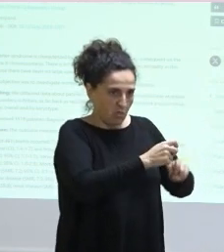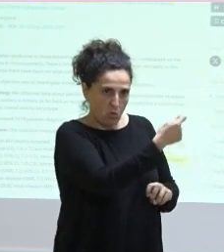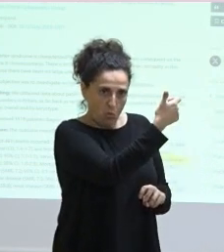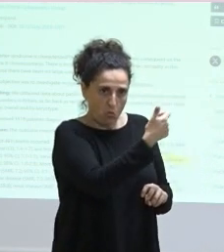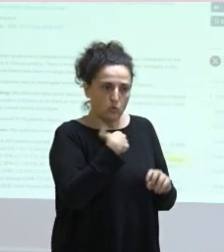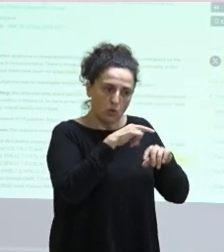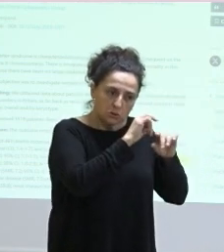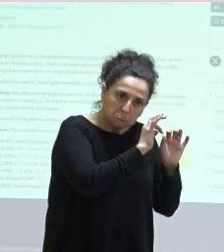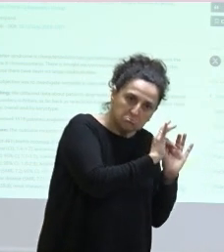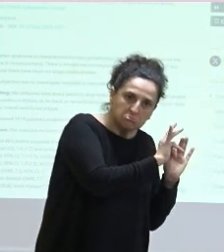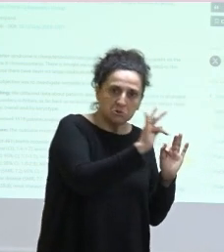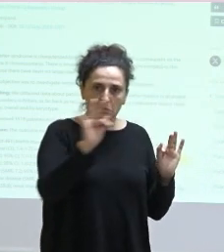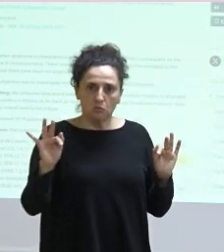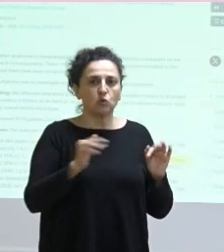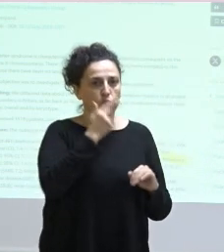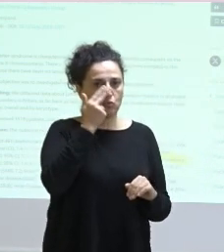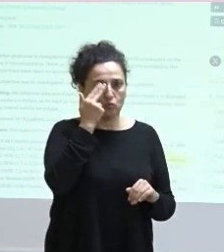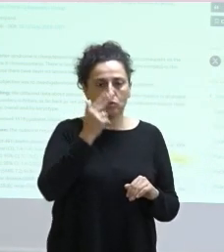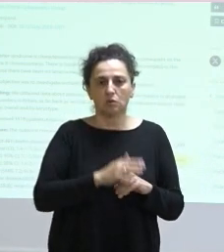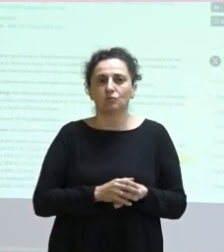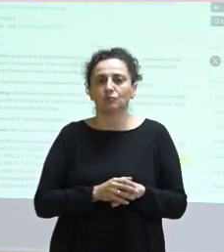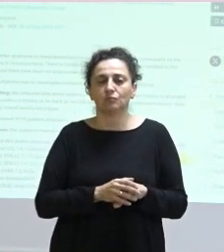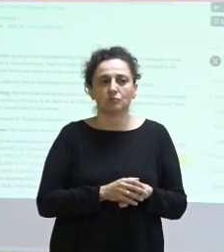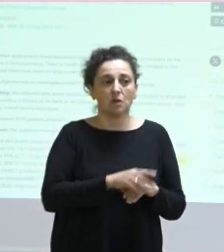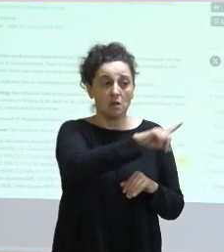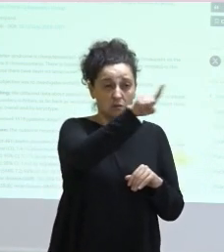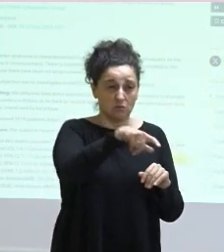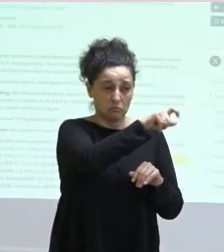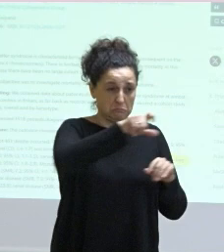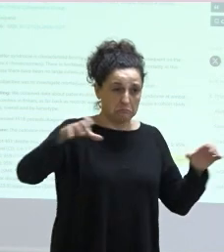bastante interesante. De estos 3.518 pacientes hubo